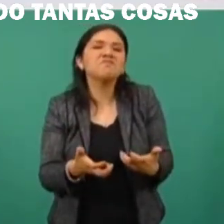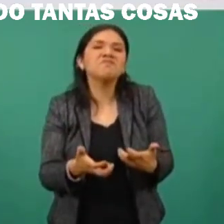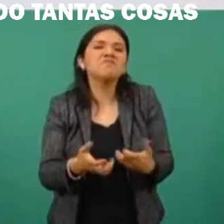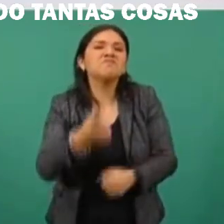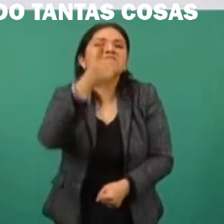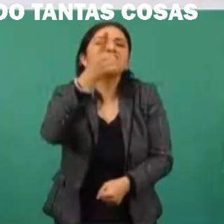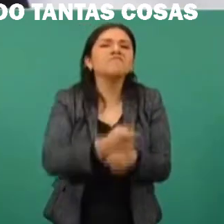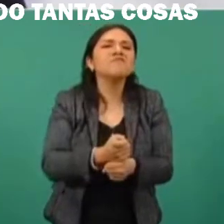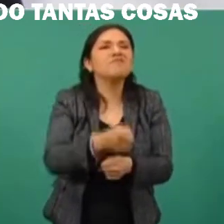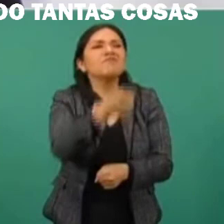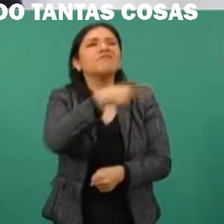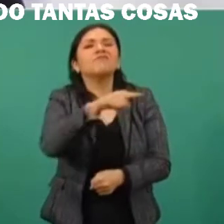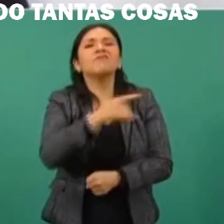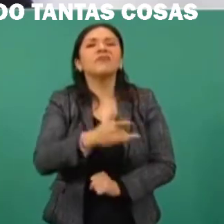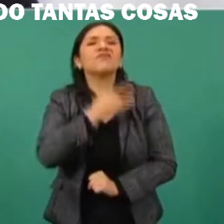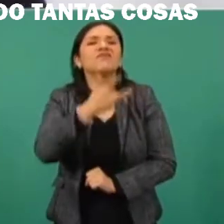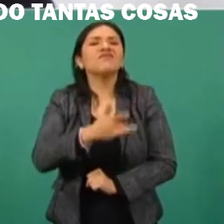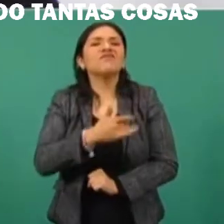predominaban las actitudes